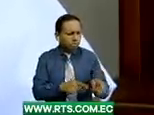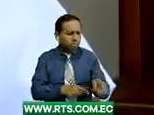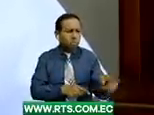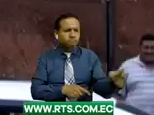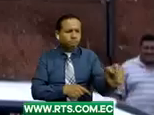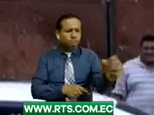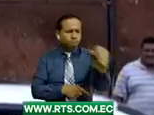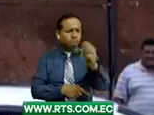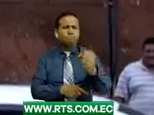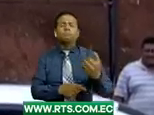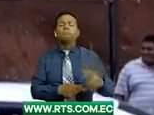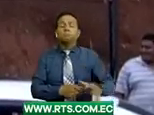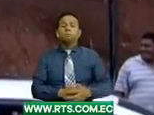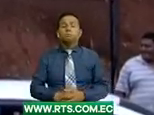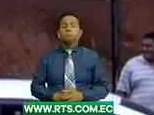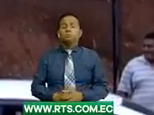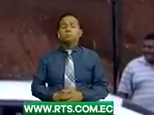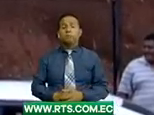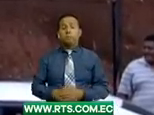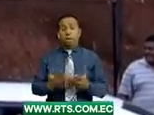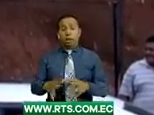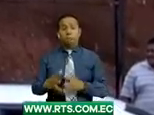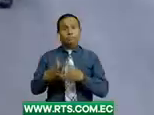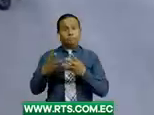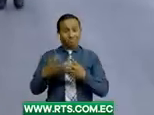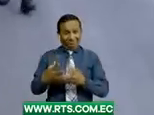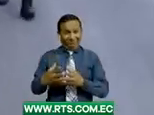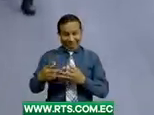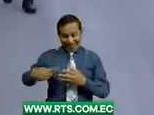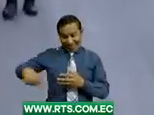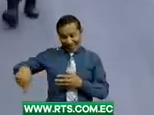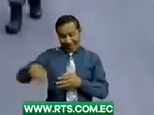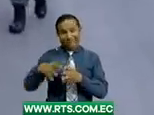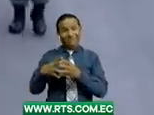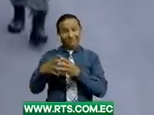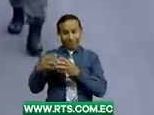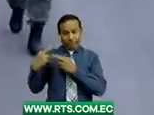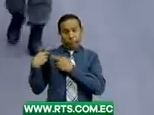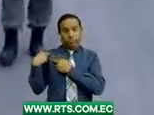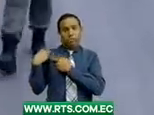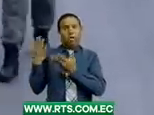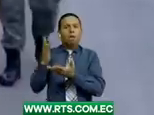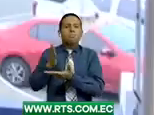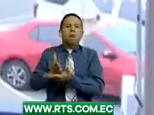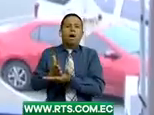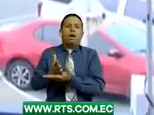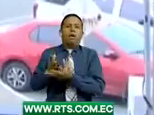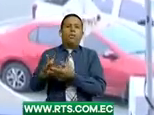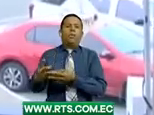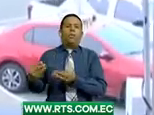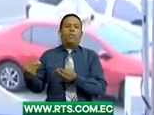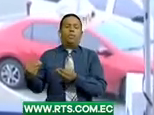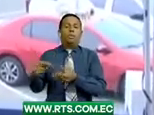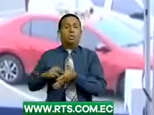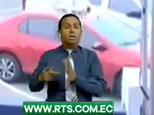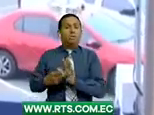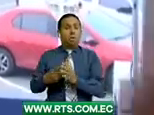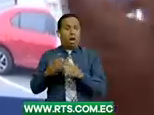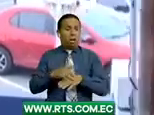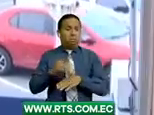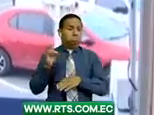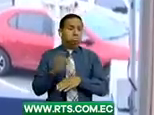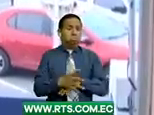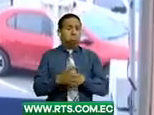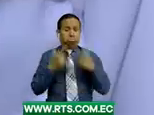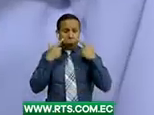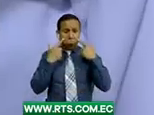2018 y 2019. Con la disolución de la Fuerza de Tarea Conjunta Esmeraldas, las operaciones no se detienen. Así lo explicó el comandante saliente del Comando